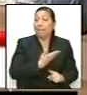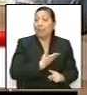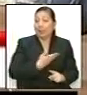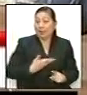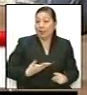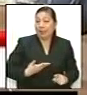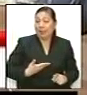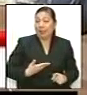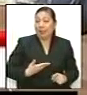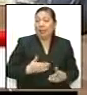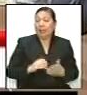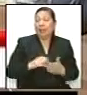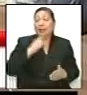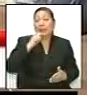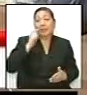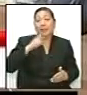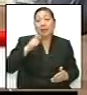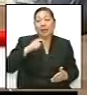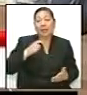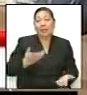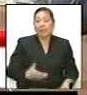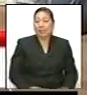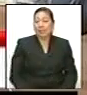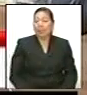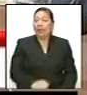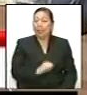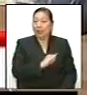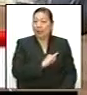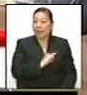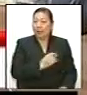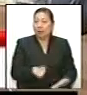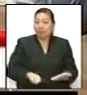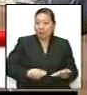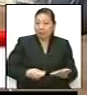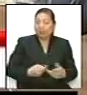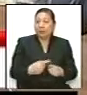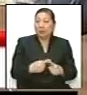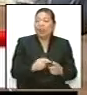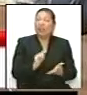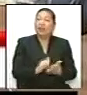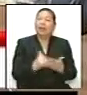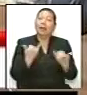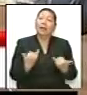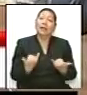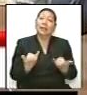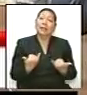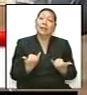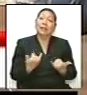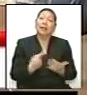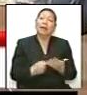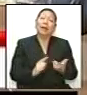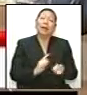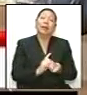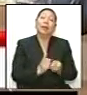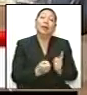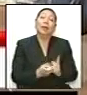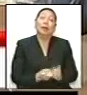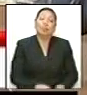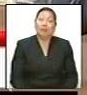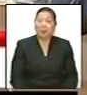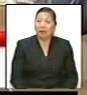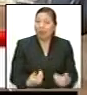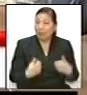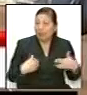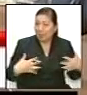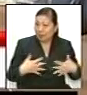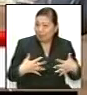Ministros, que dice que es necesario que hay instituciones adscritas, etcétera, y que eso es y que dice que hay que reformar. Tienen